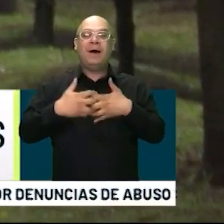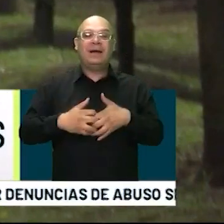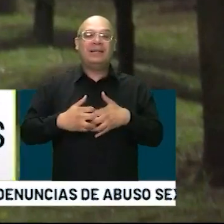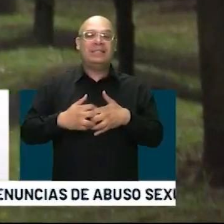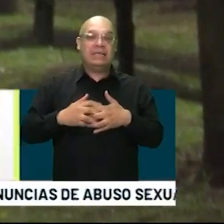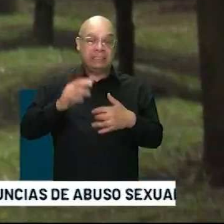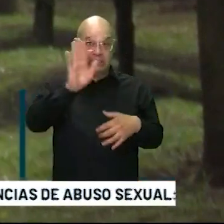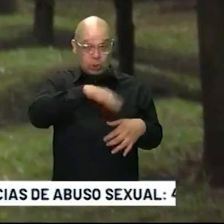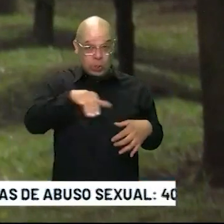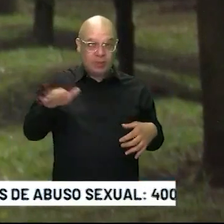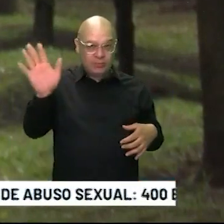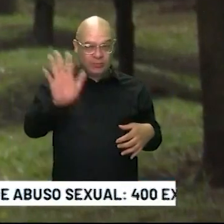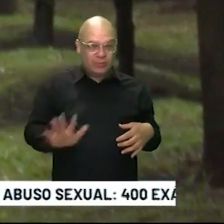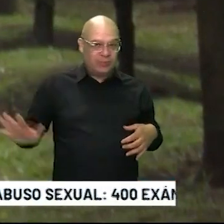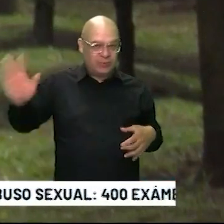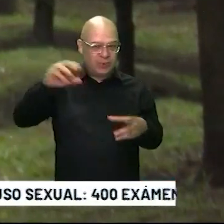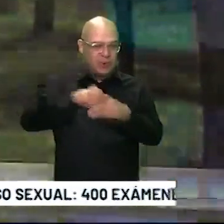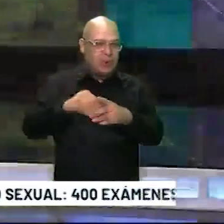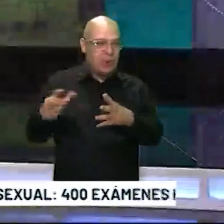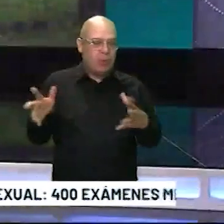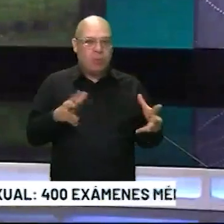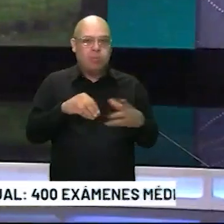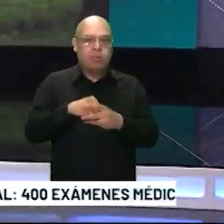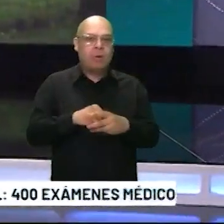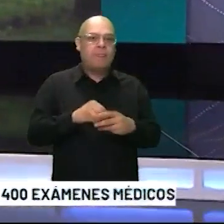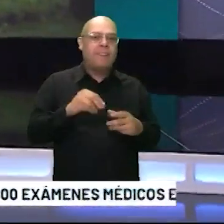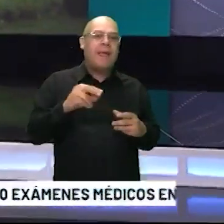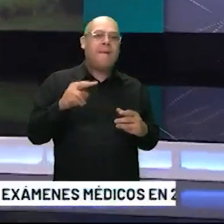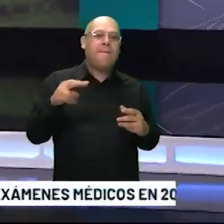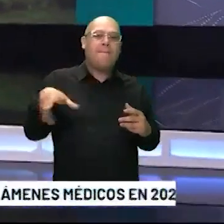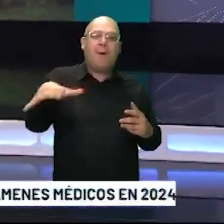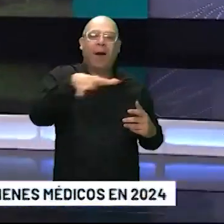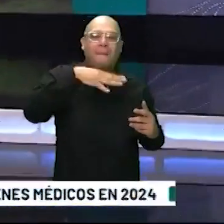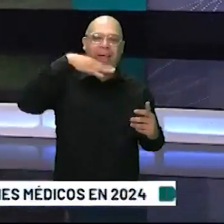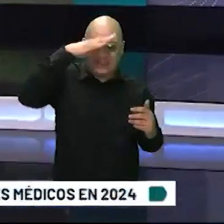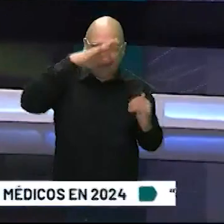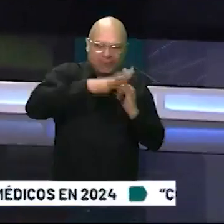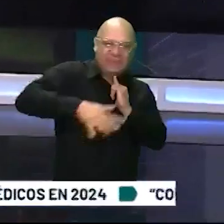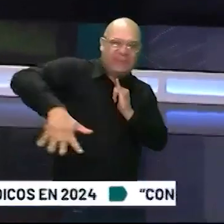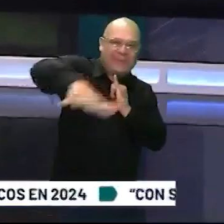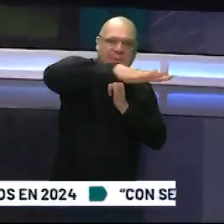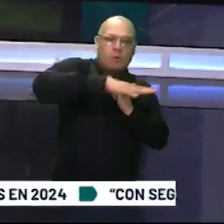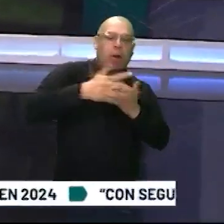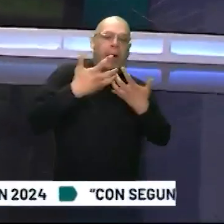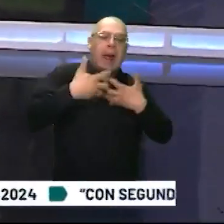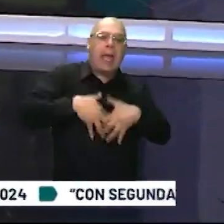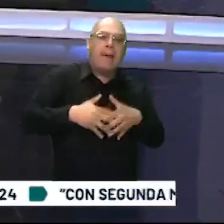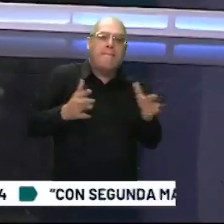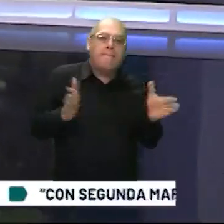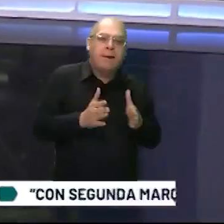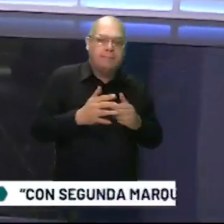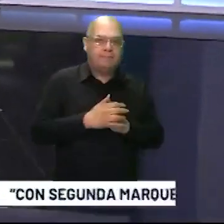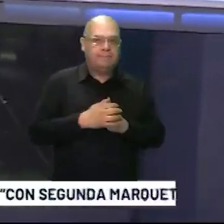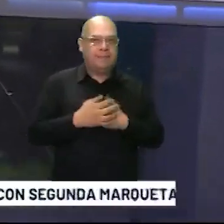de Antioquia sobre todo en el valle de aurra son microempresas hasta el momento es la información sigan ustedes en